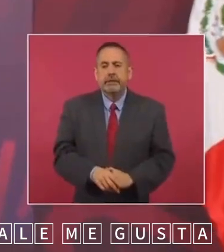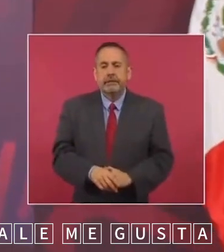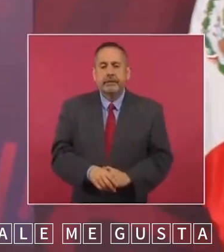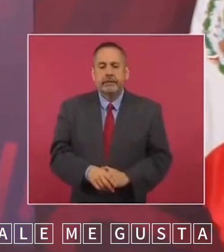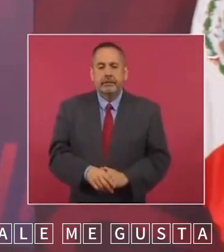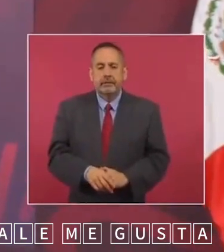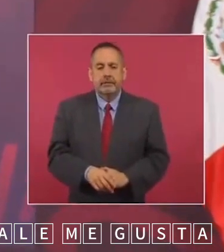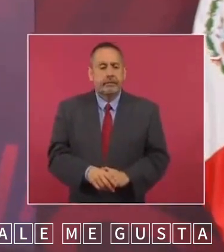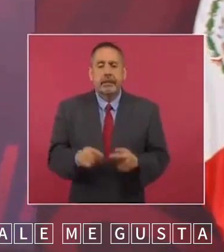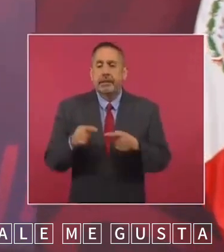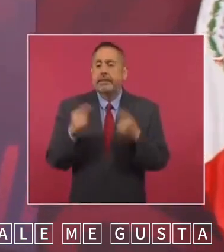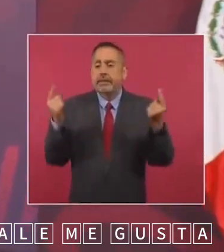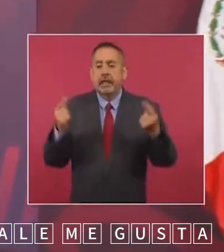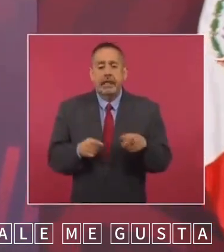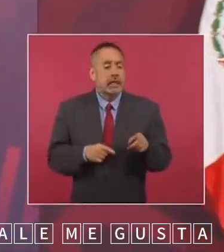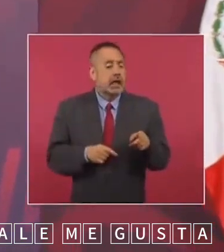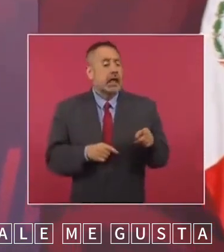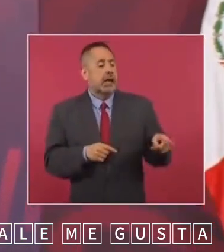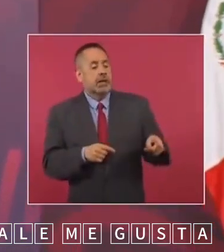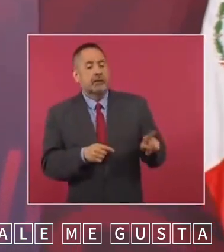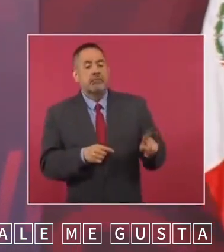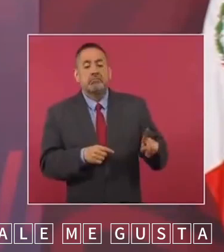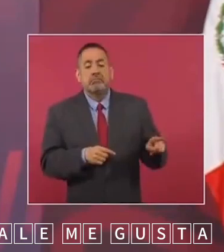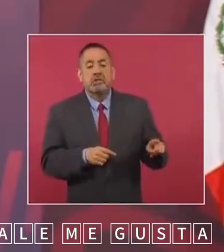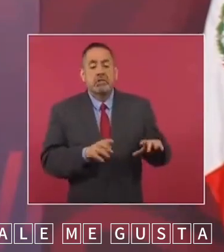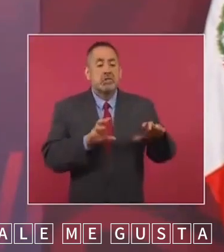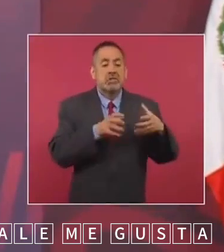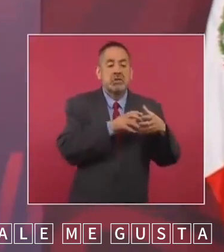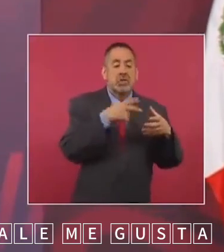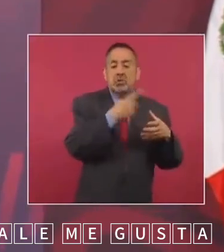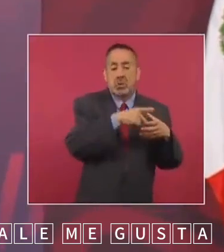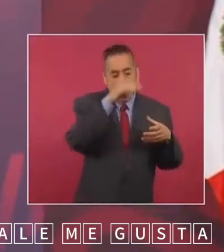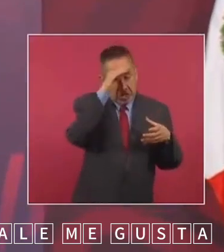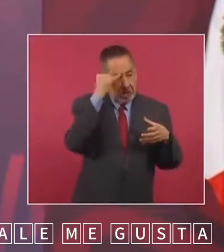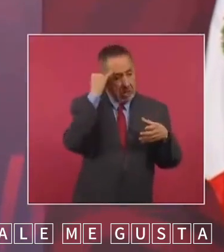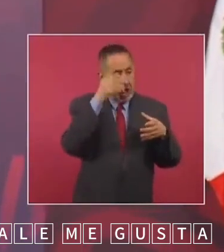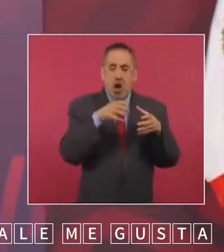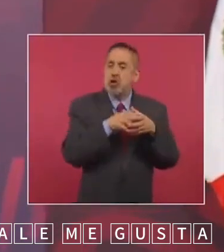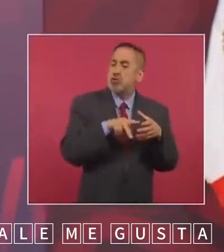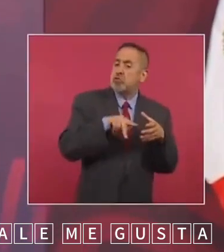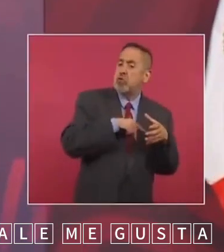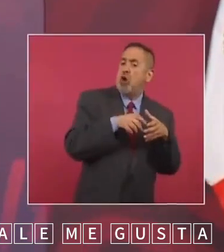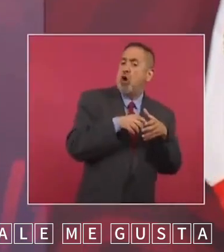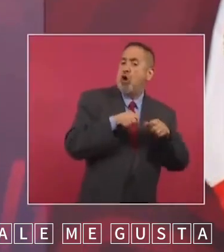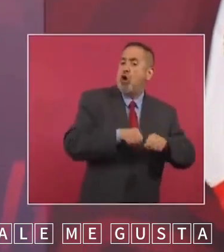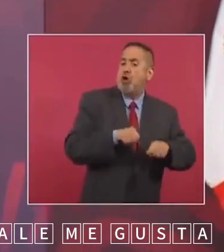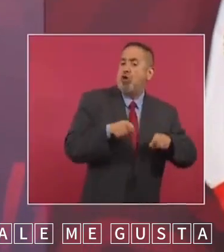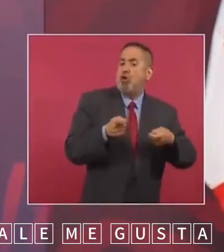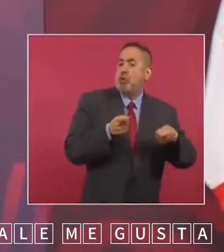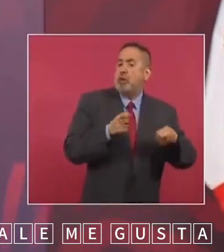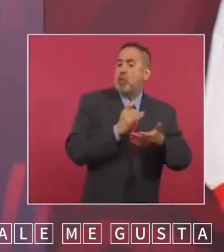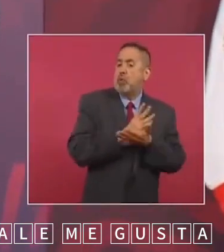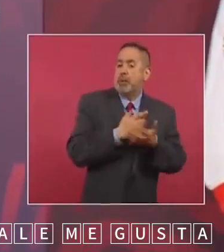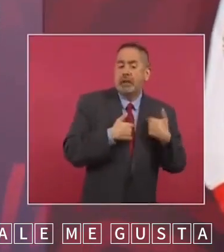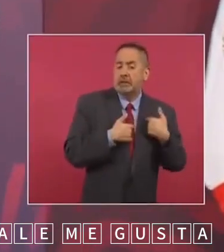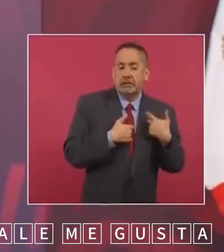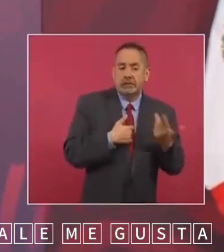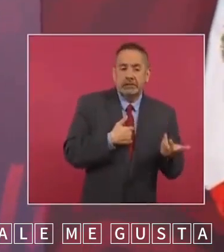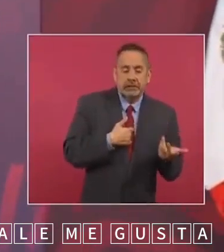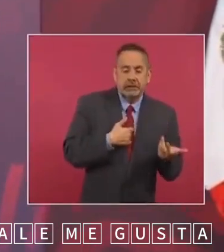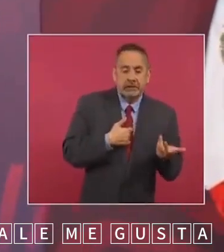Pues es muy contraria a su pensamiento de que el